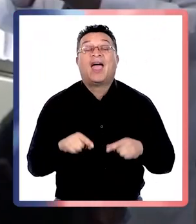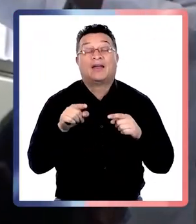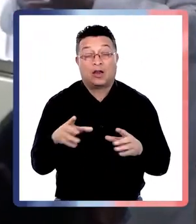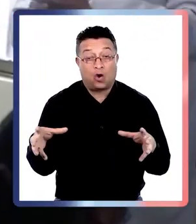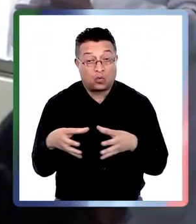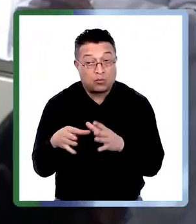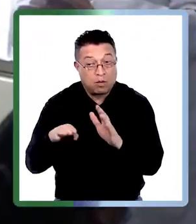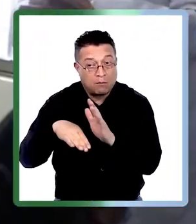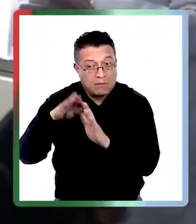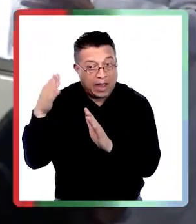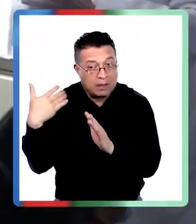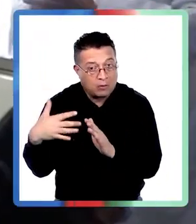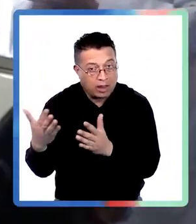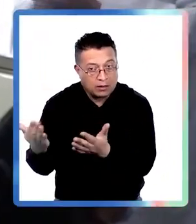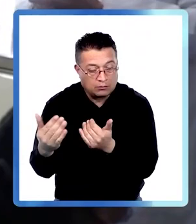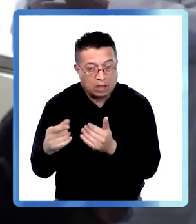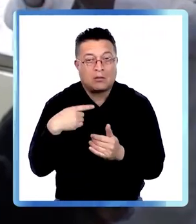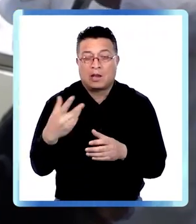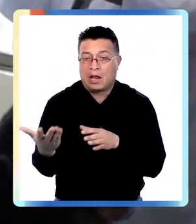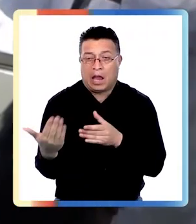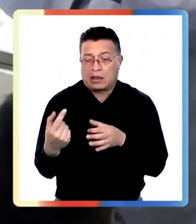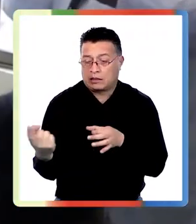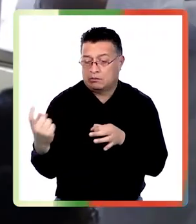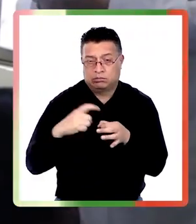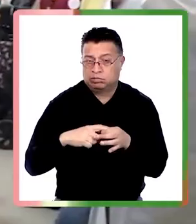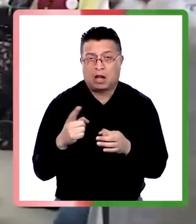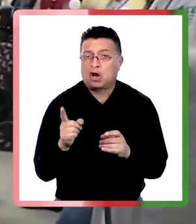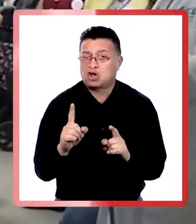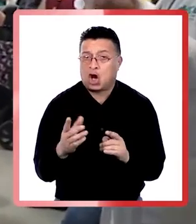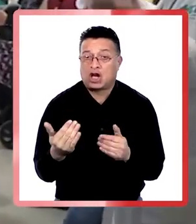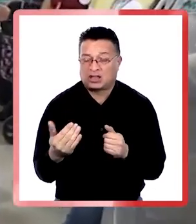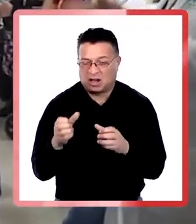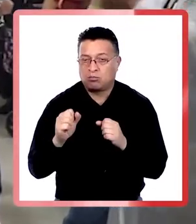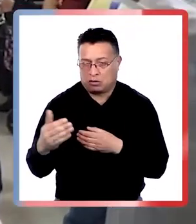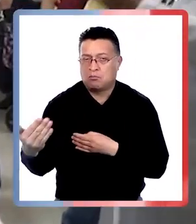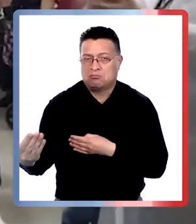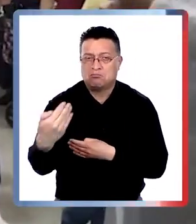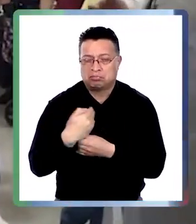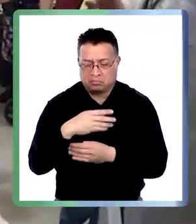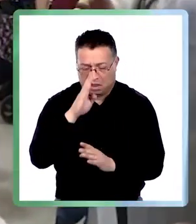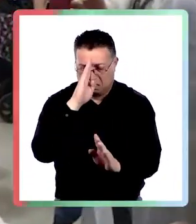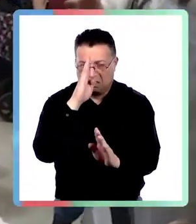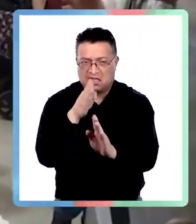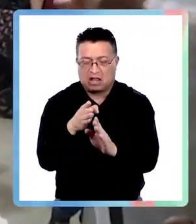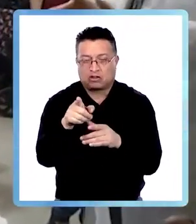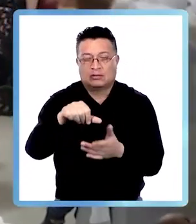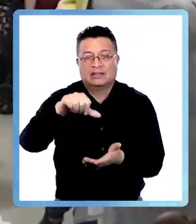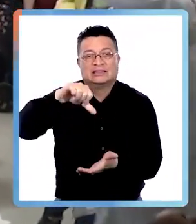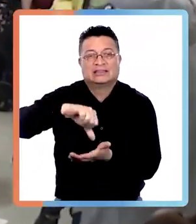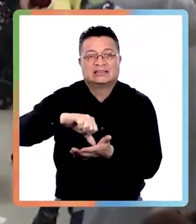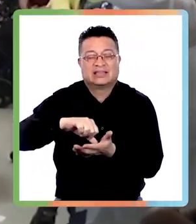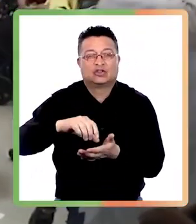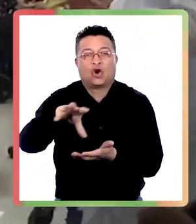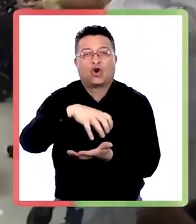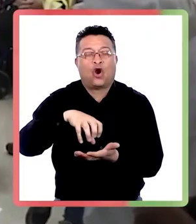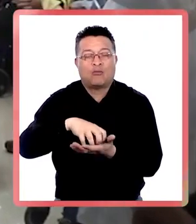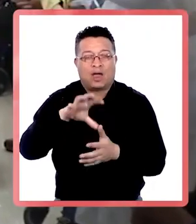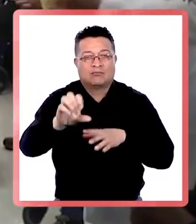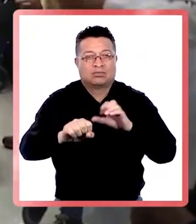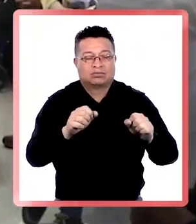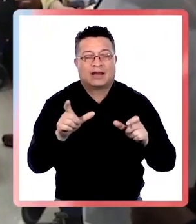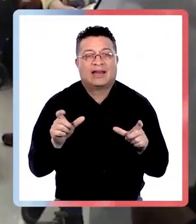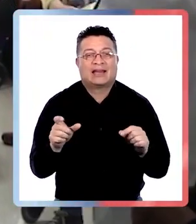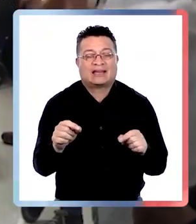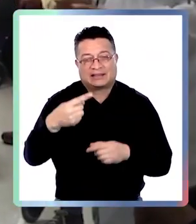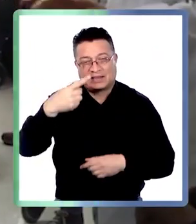no es necesario agendar previamente una cita y se puede consultar directamente en el Centro Comunal de Pesquisa de Cáncer en